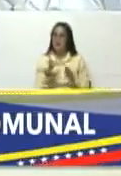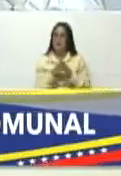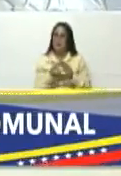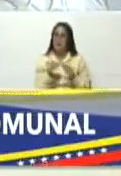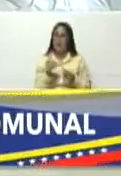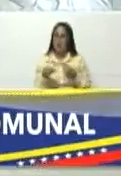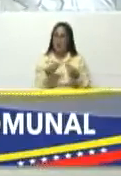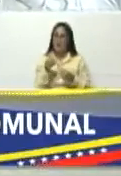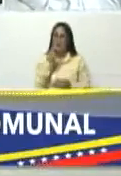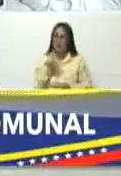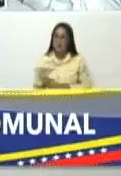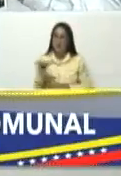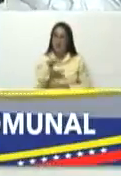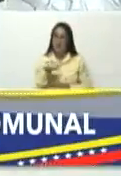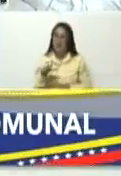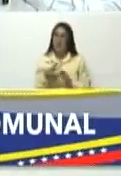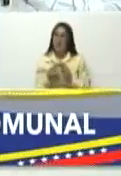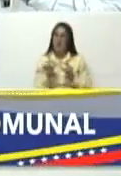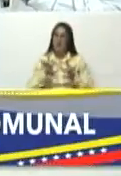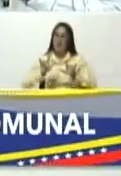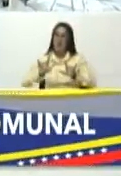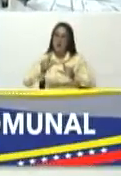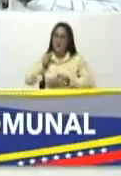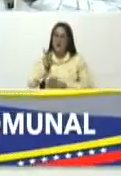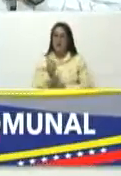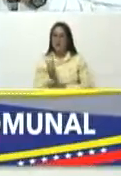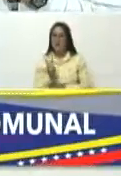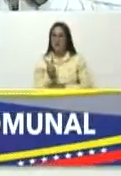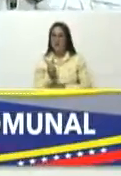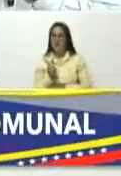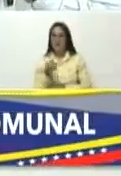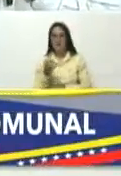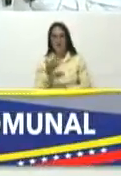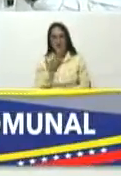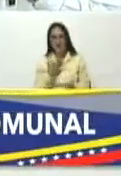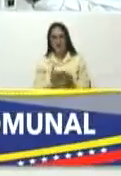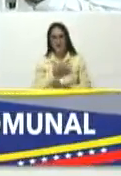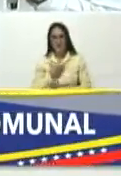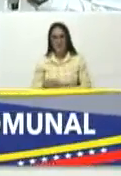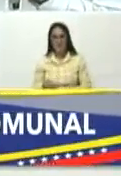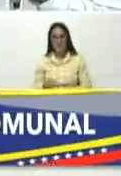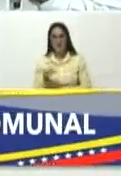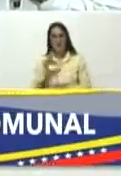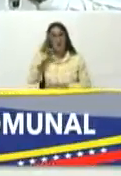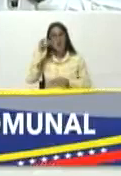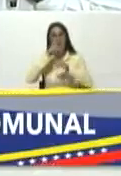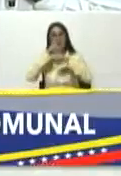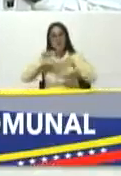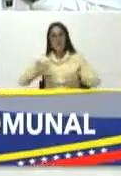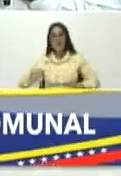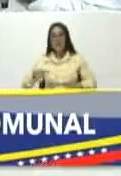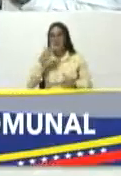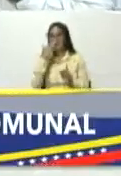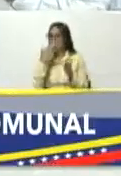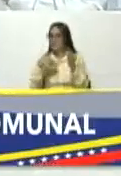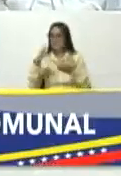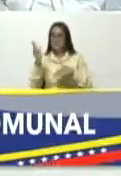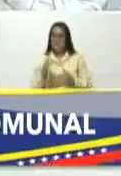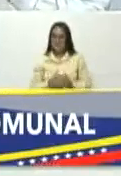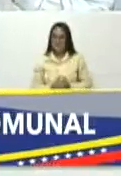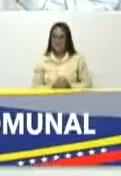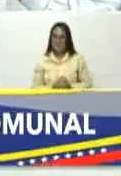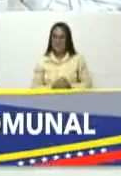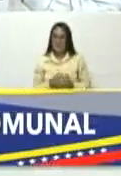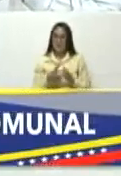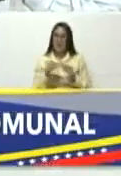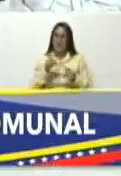haces por este pueblo, por todo lo que amas a Venezuela. De verdad, gracias, presidente, y que Dios te bendiga, que te bendiga siempre por todo